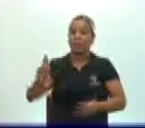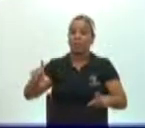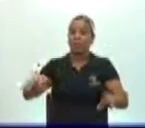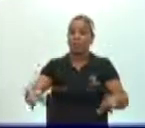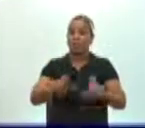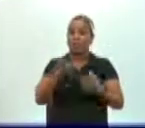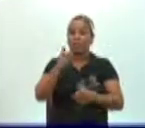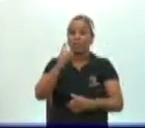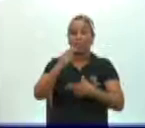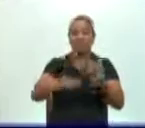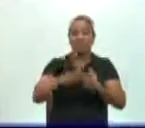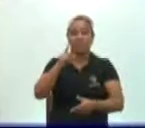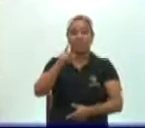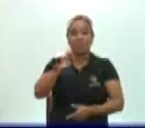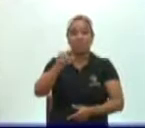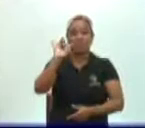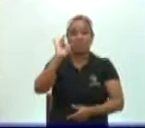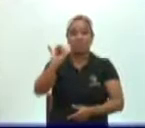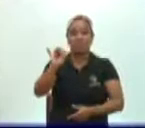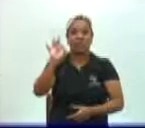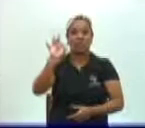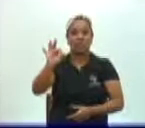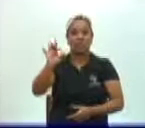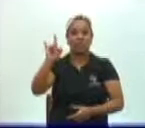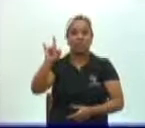el 1789